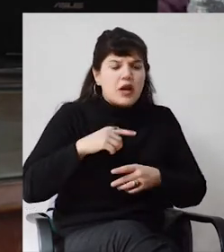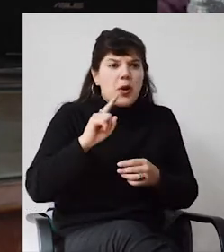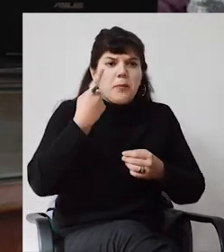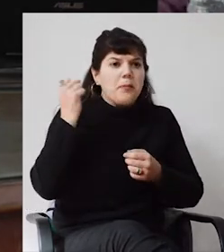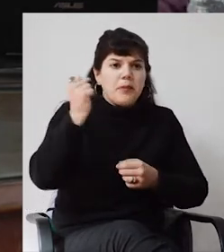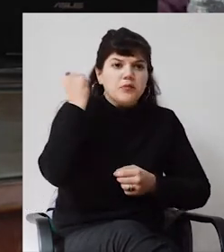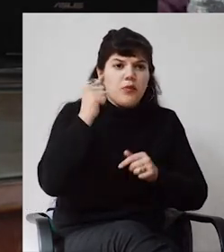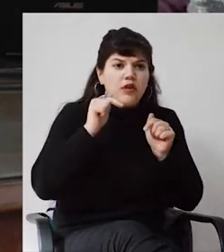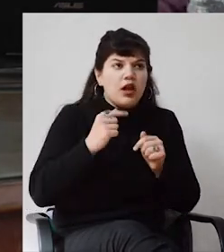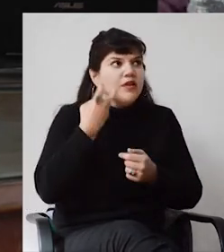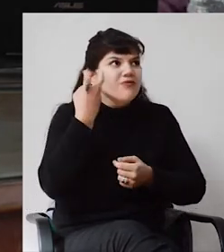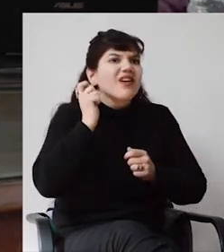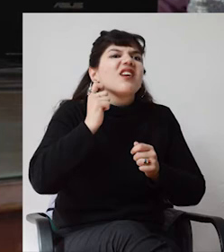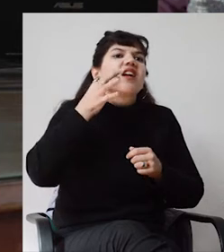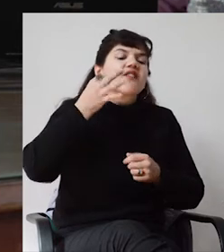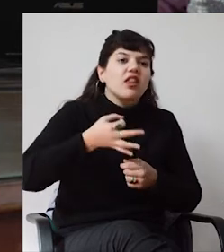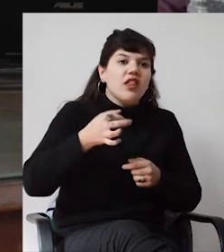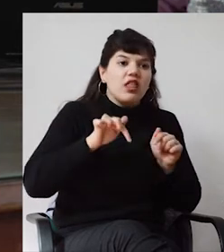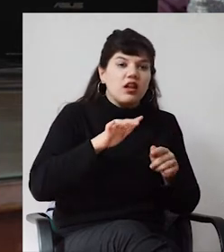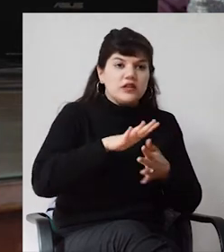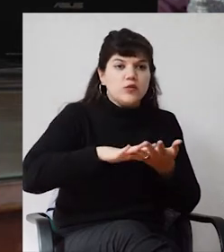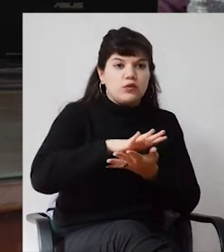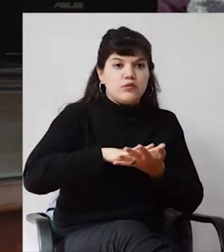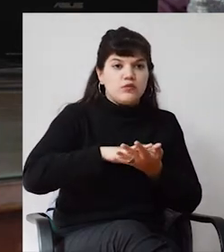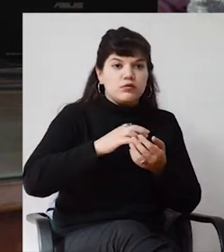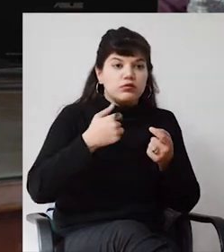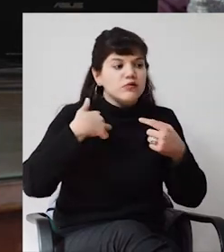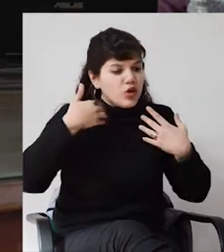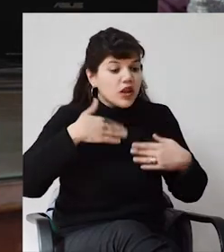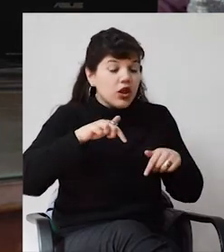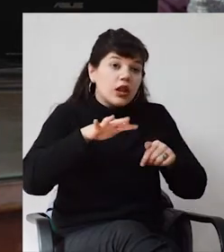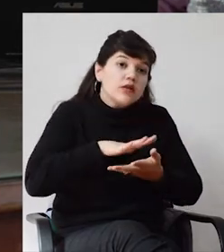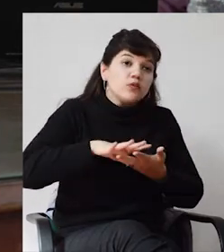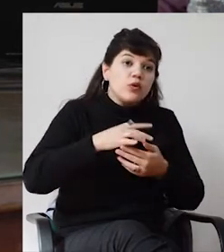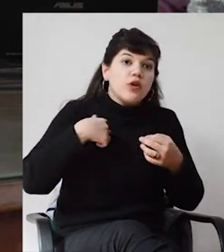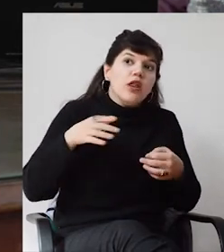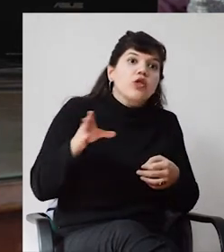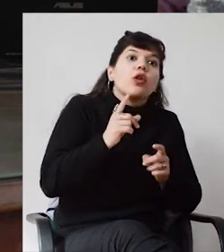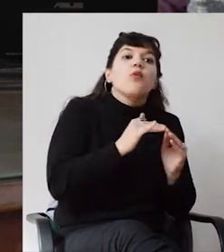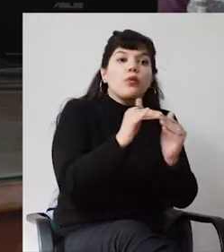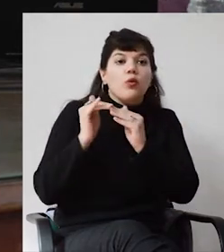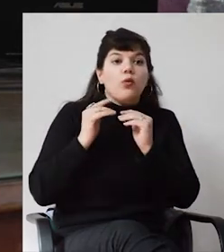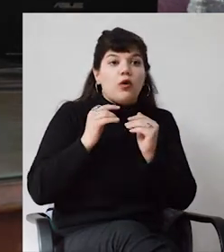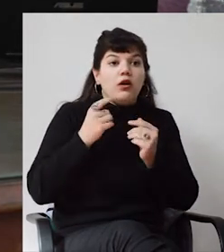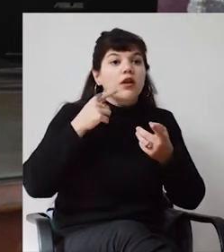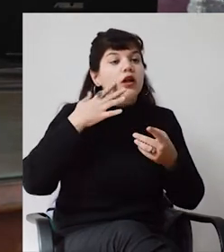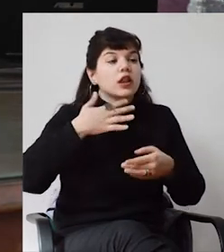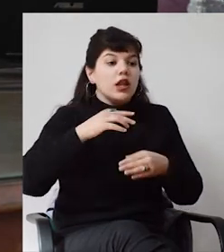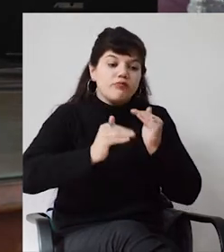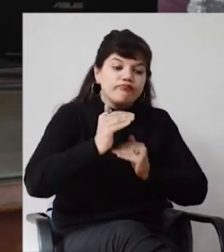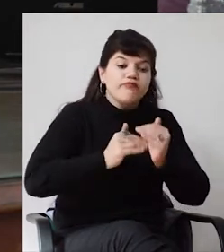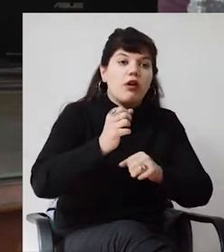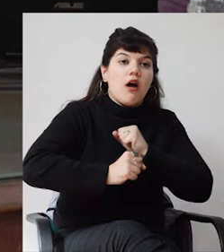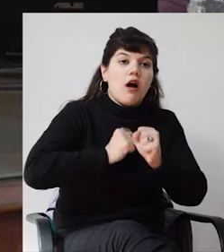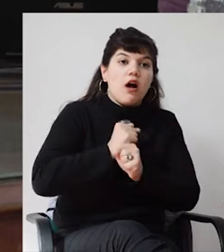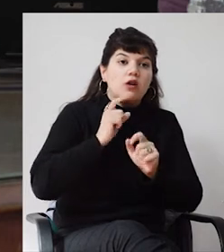tan primordial como ser la búsqueda de la verdad. Entendemos que esta causa debería ser la causa de todos. El